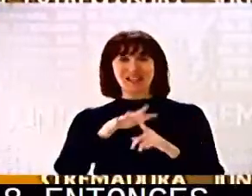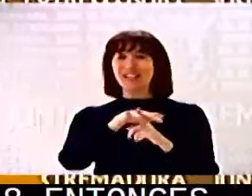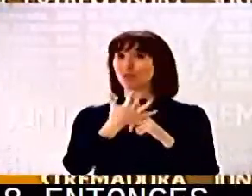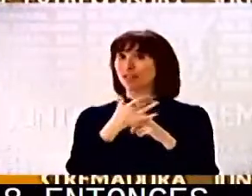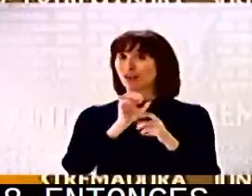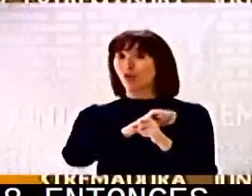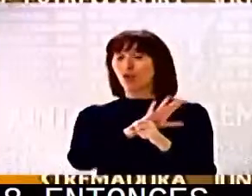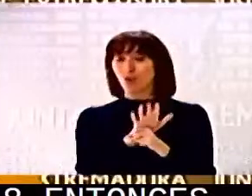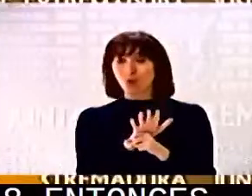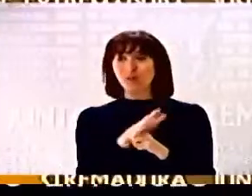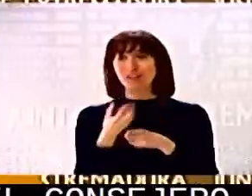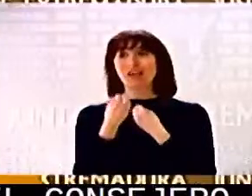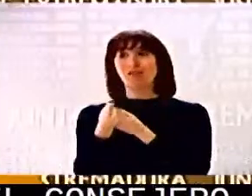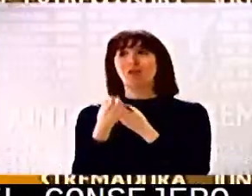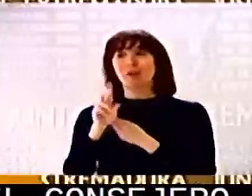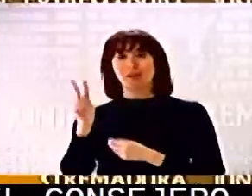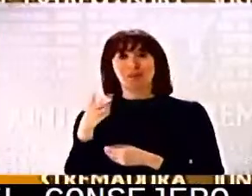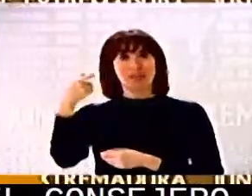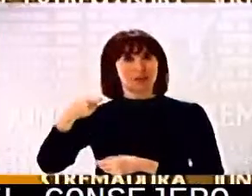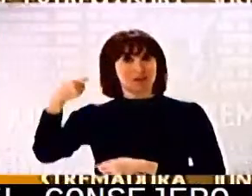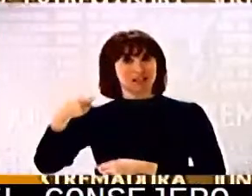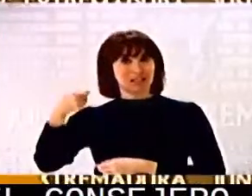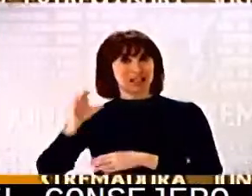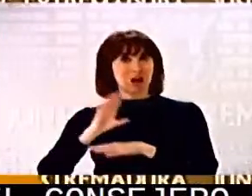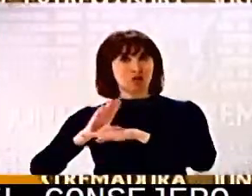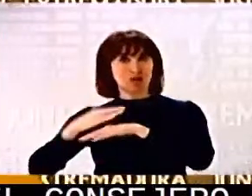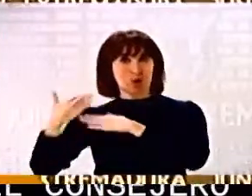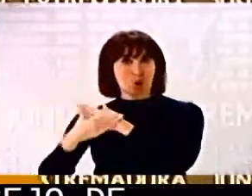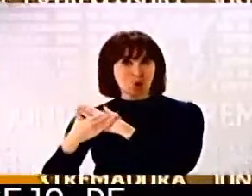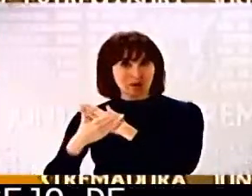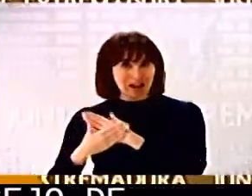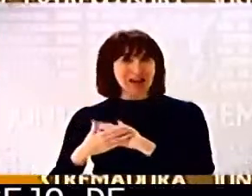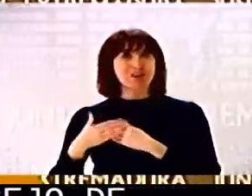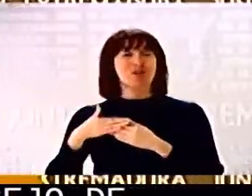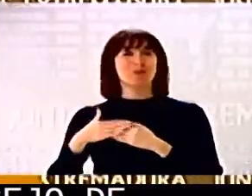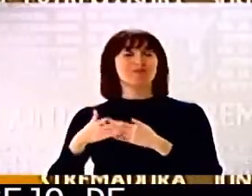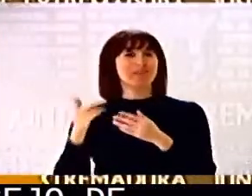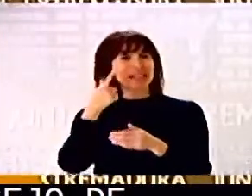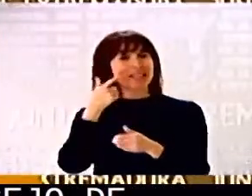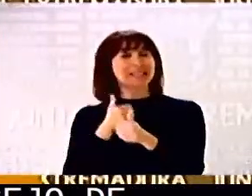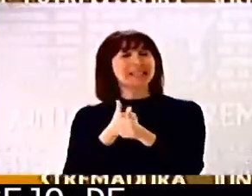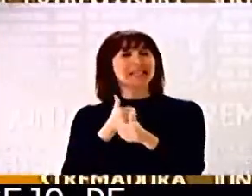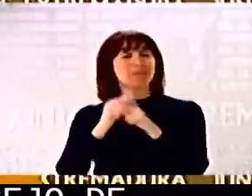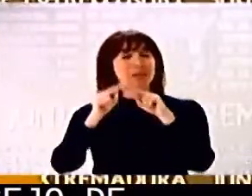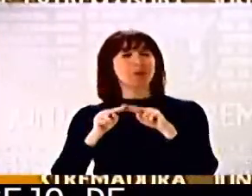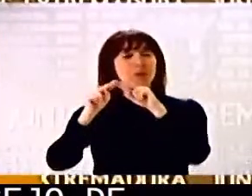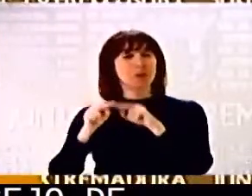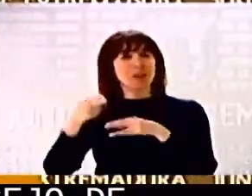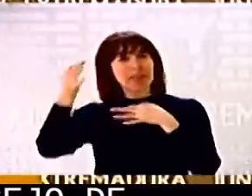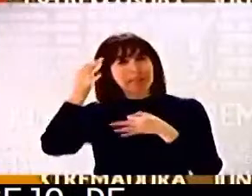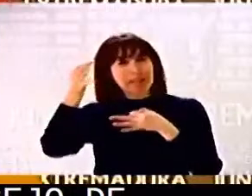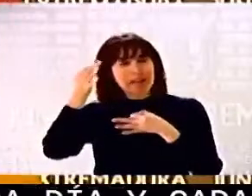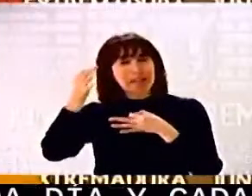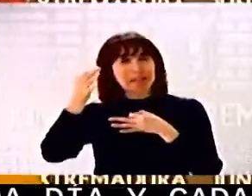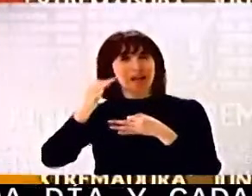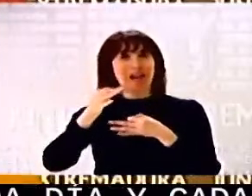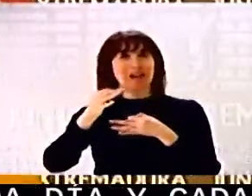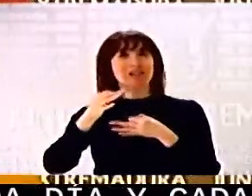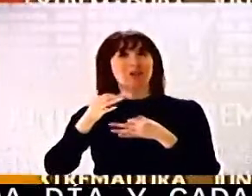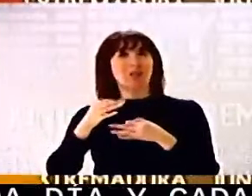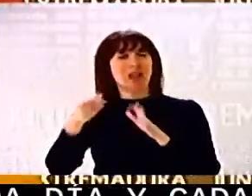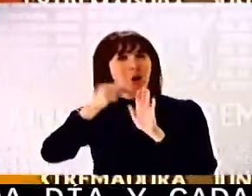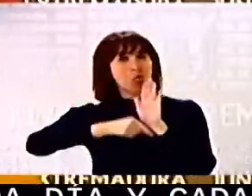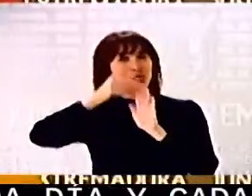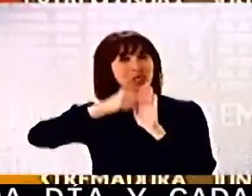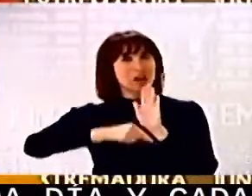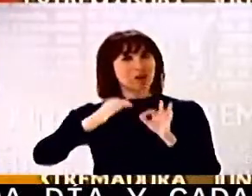parte del consejero de Sanidad y vicepresidente segundo al Consejo de Gobierno, seguimiento pormenorizado cada día y cada hora de los datos en cada